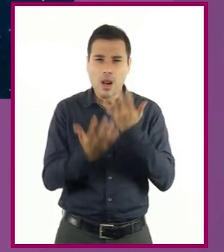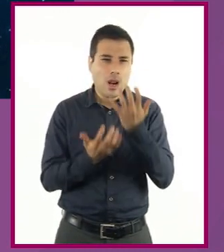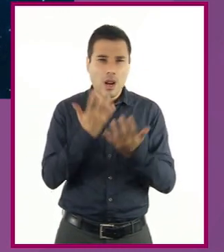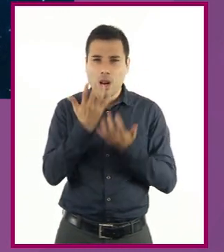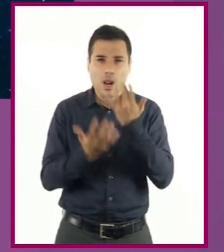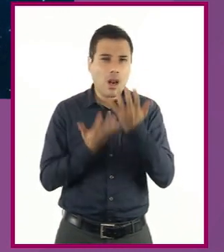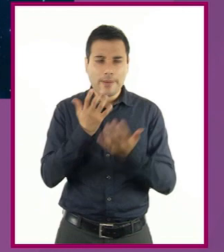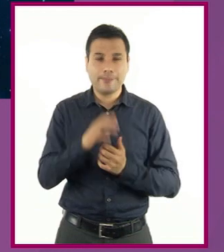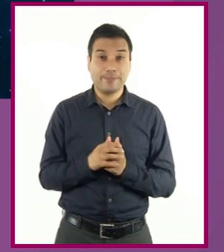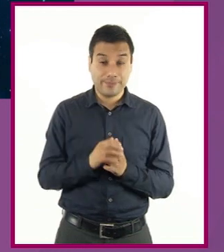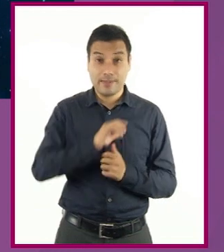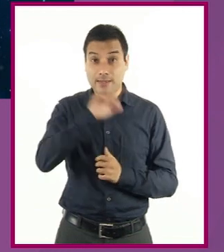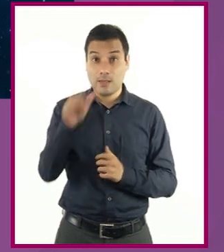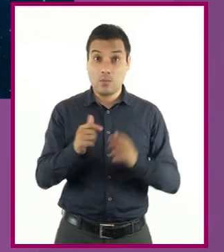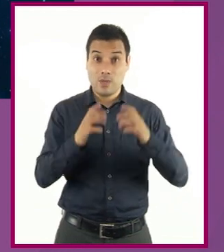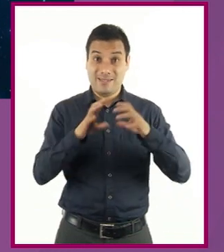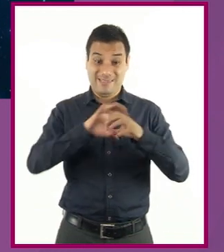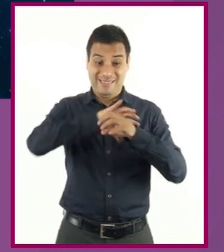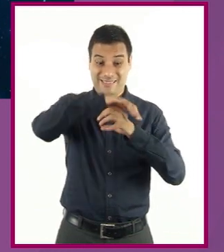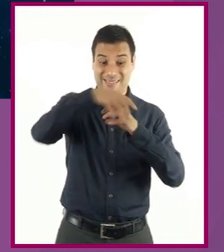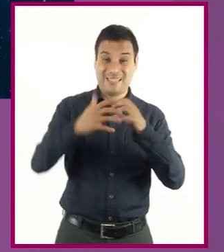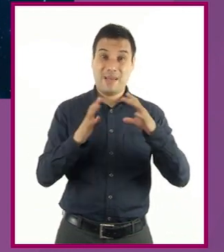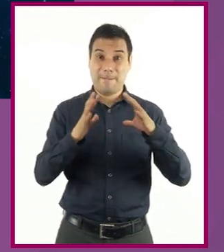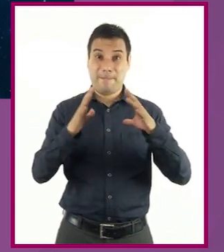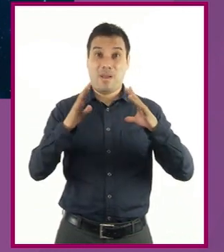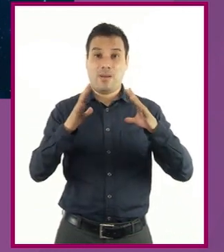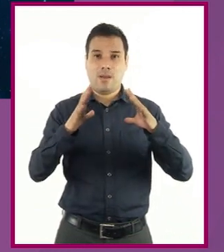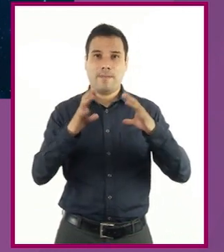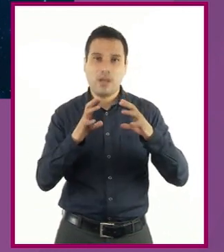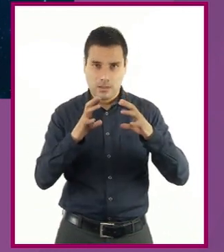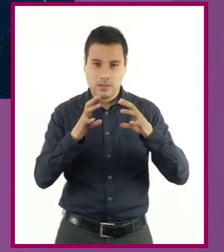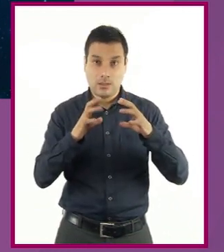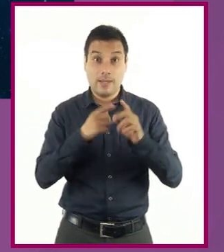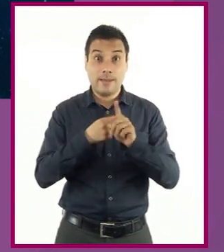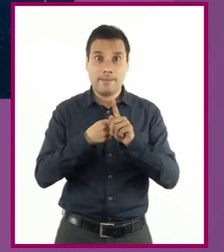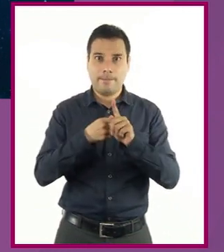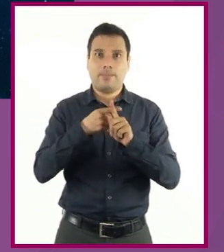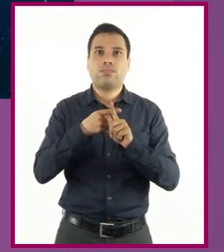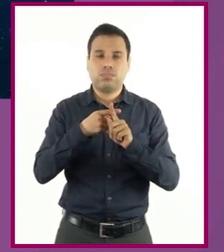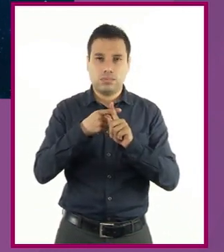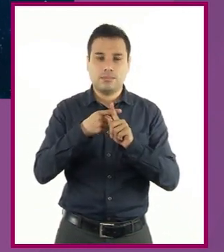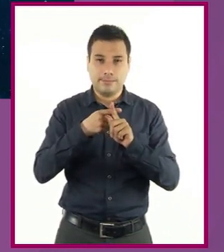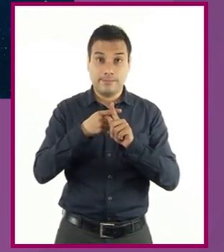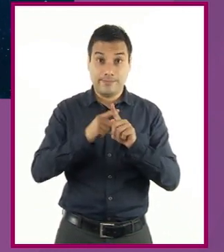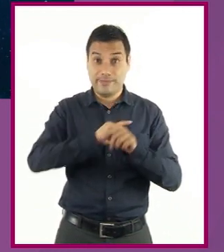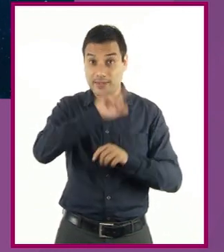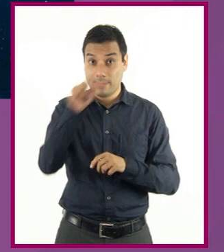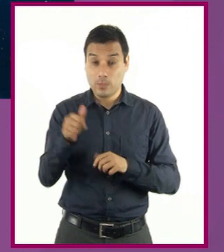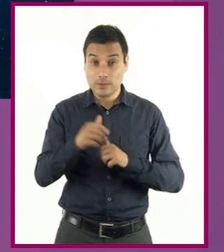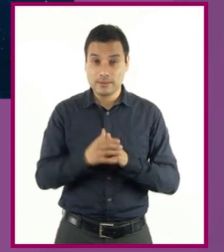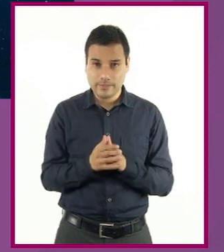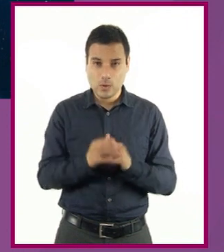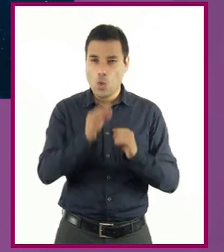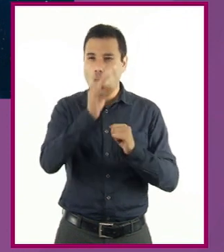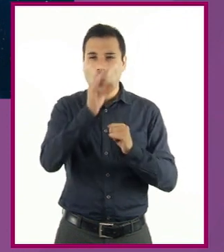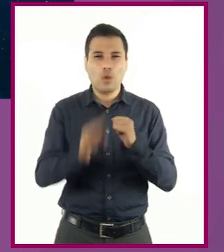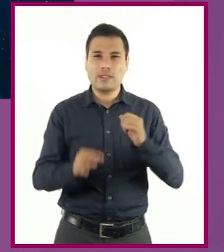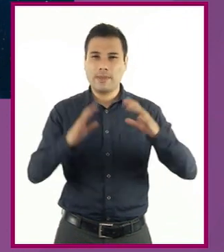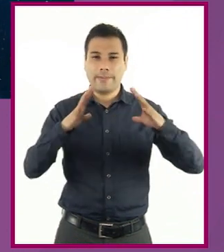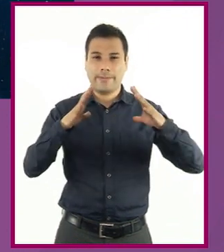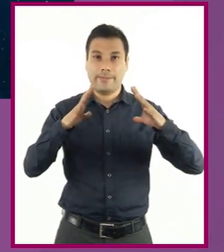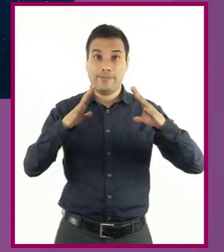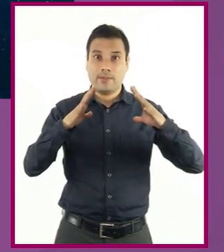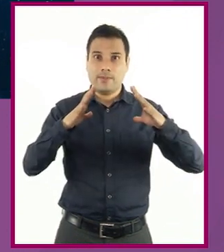restante, sus capas exteriores se colapsan y su temperatura se incrementa. lo que provoca que la última capa exterior